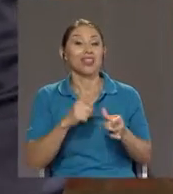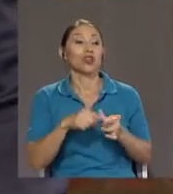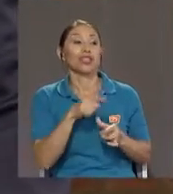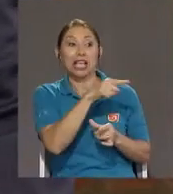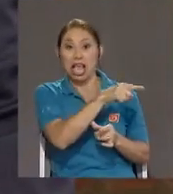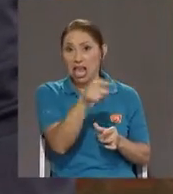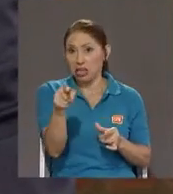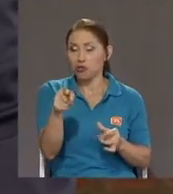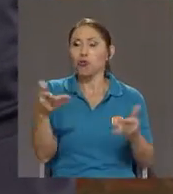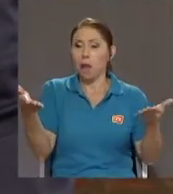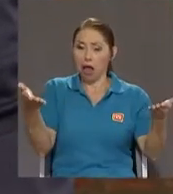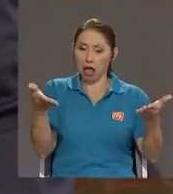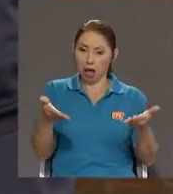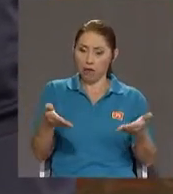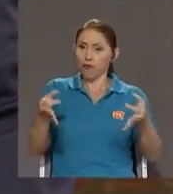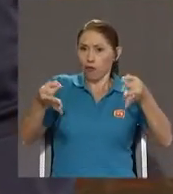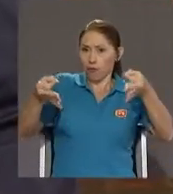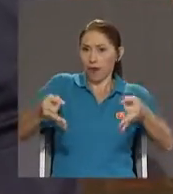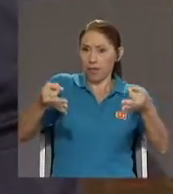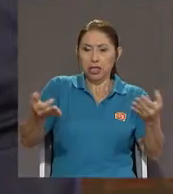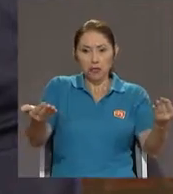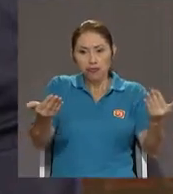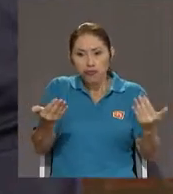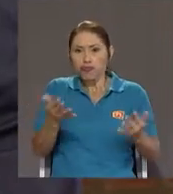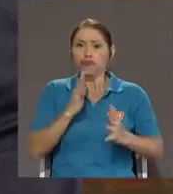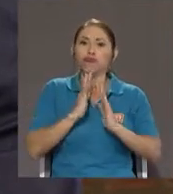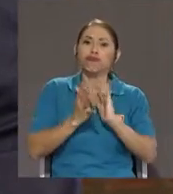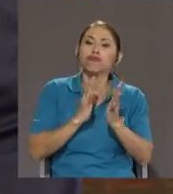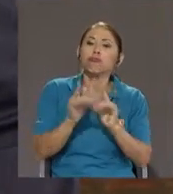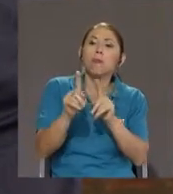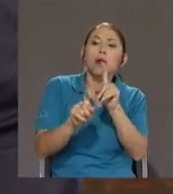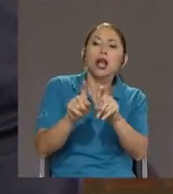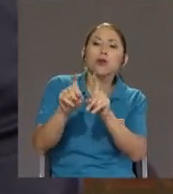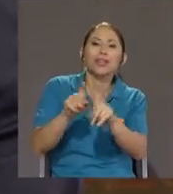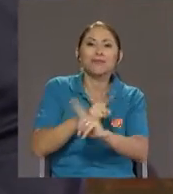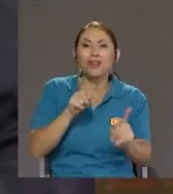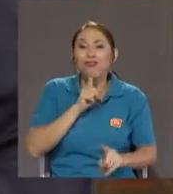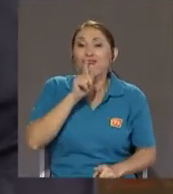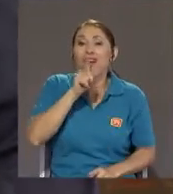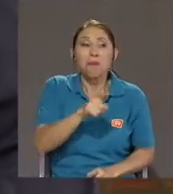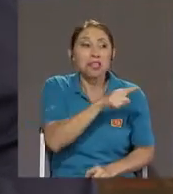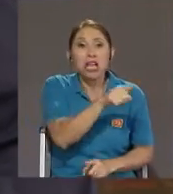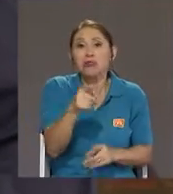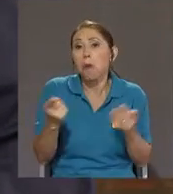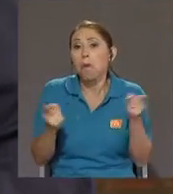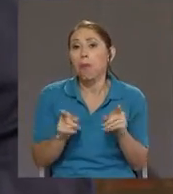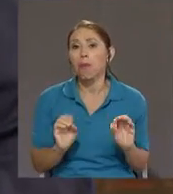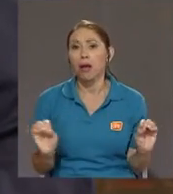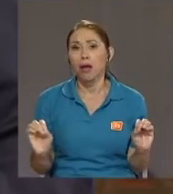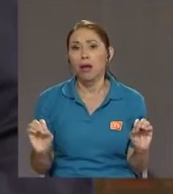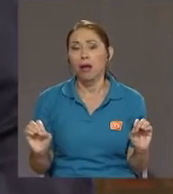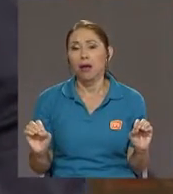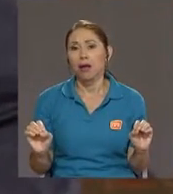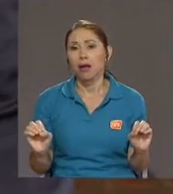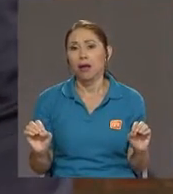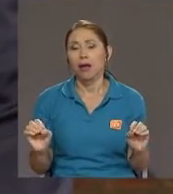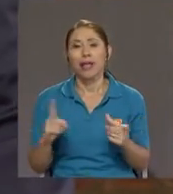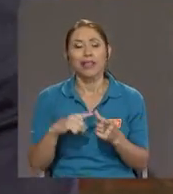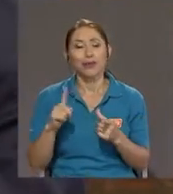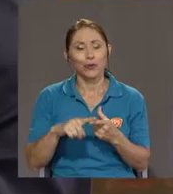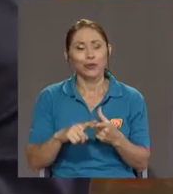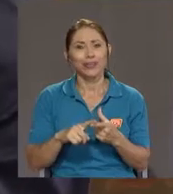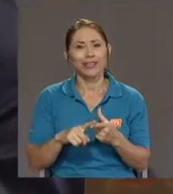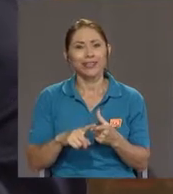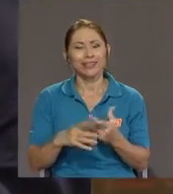atender formalmente, te harán un par de preguntas, pero no tiene ninguna consecuencia. Y entonces